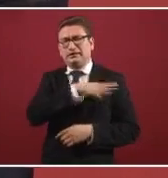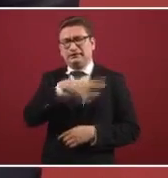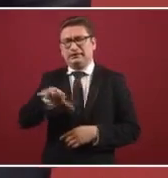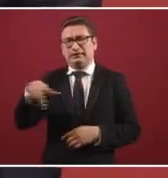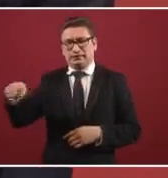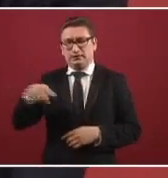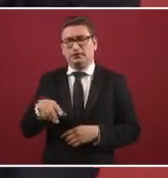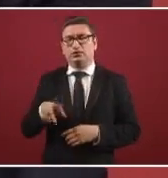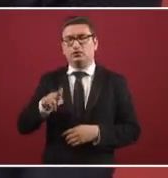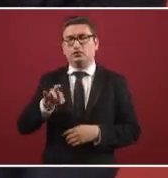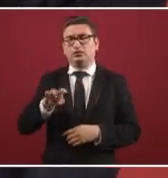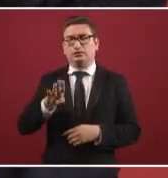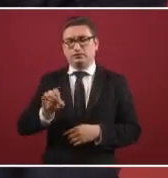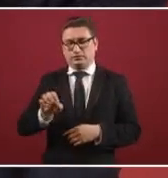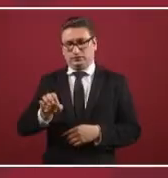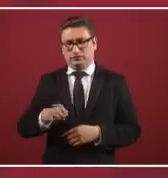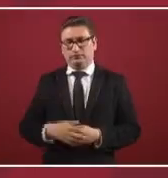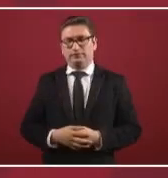Uribe